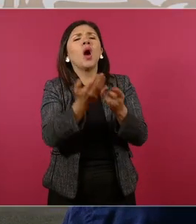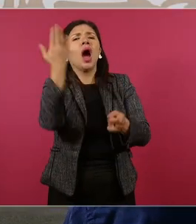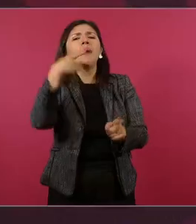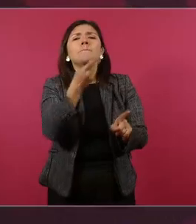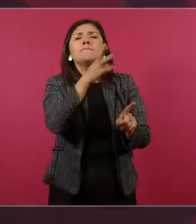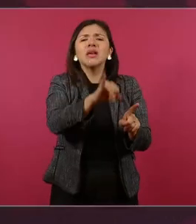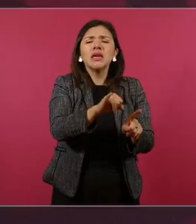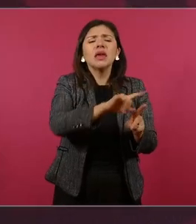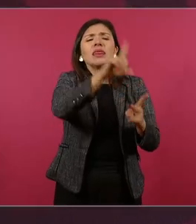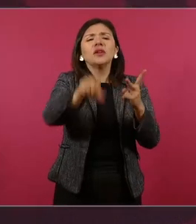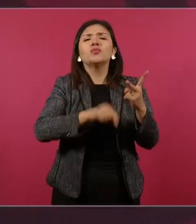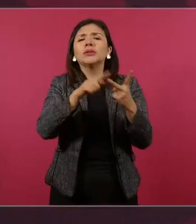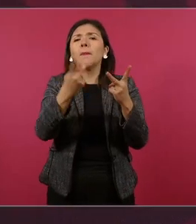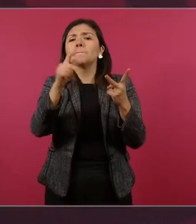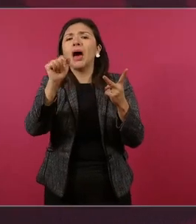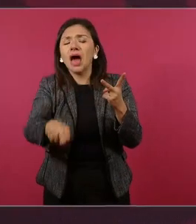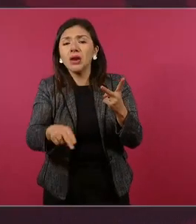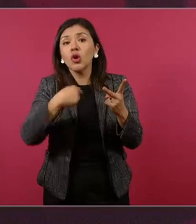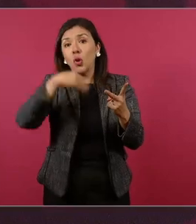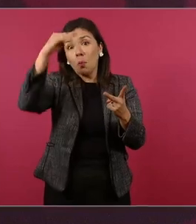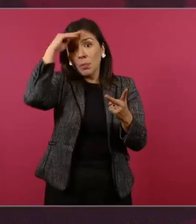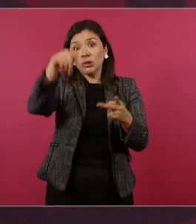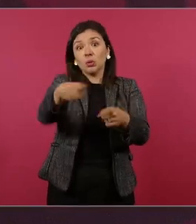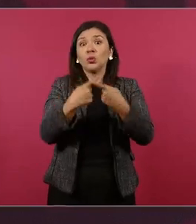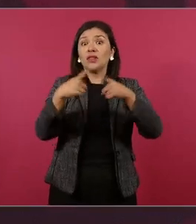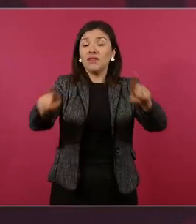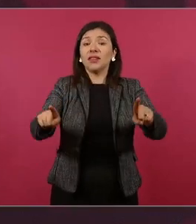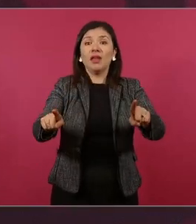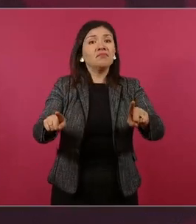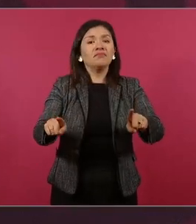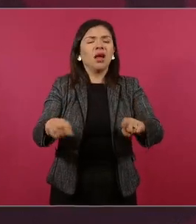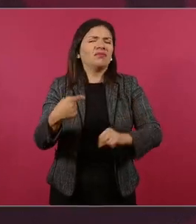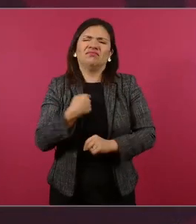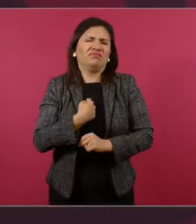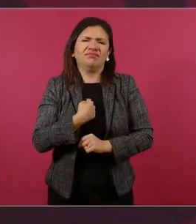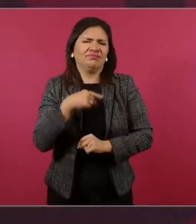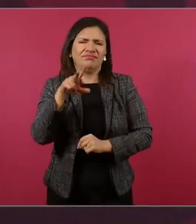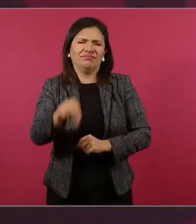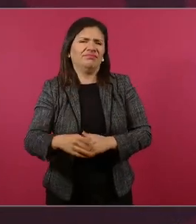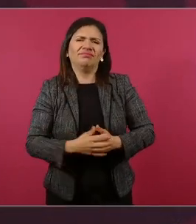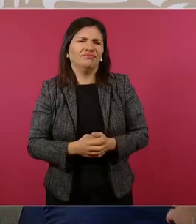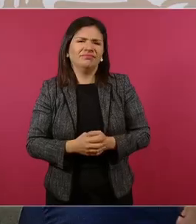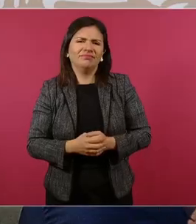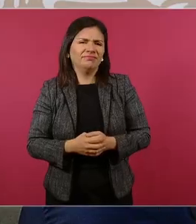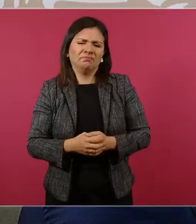hacían los panistas yo que nos amos a salvar con usted nosotros no